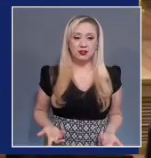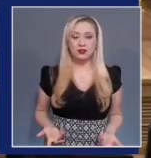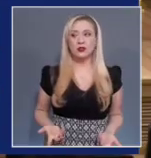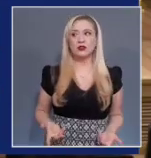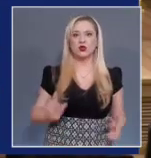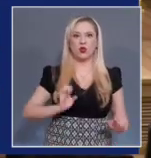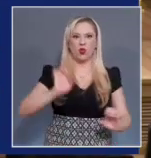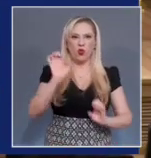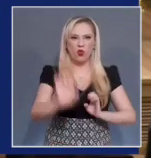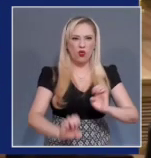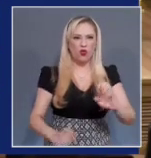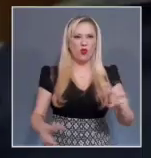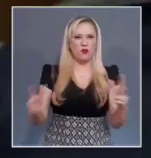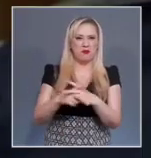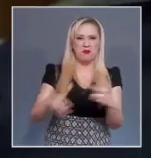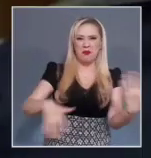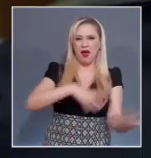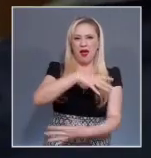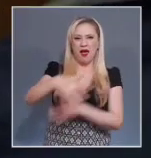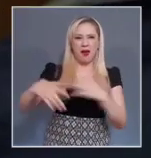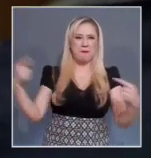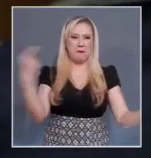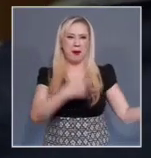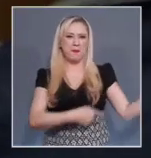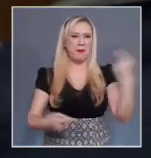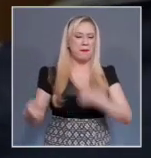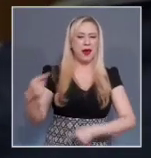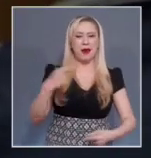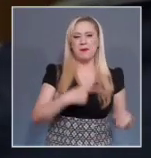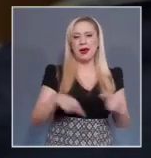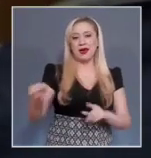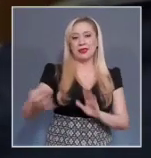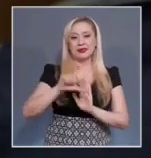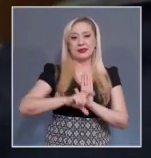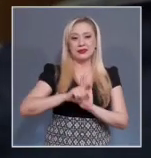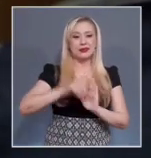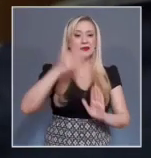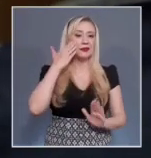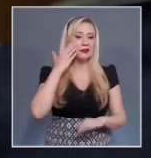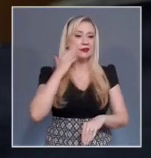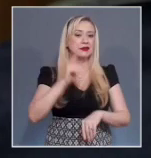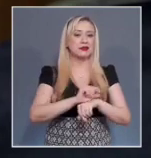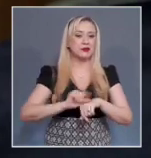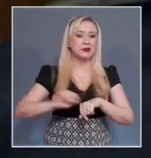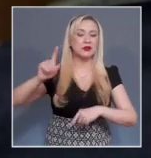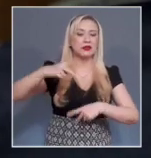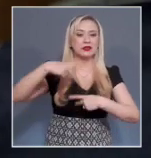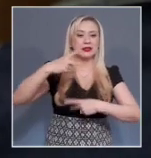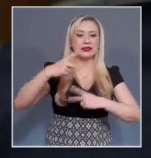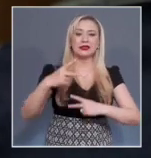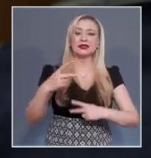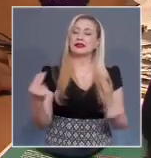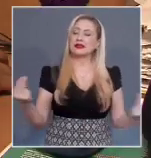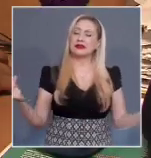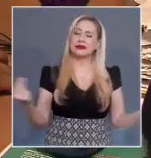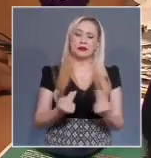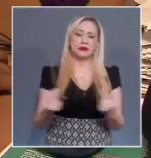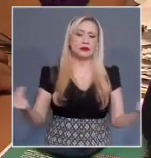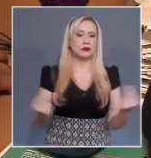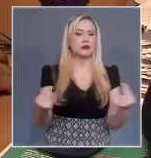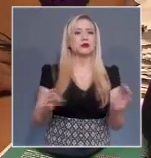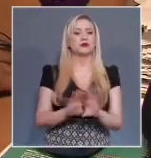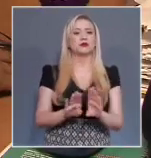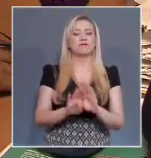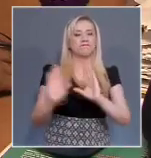redes sociales es universal y deben erradicarse a través de medidas interinstitucionales que pasen por la educación y una